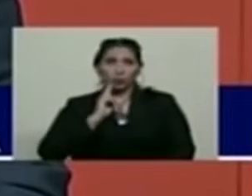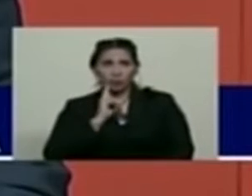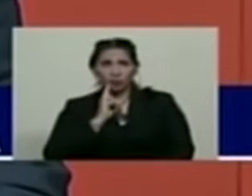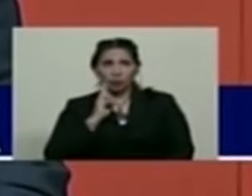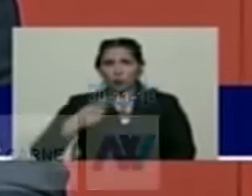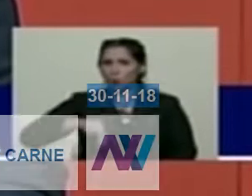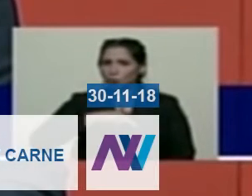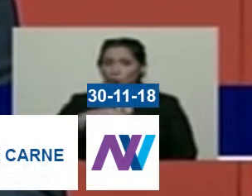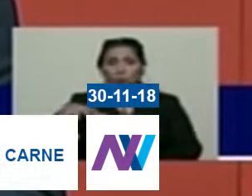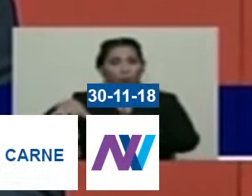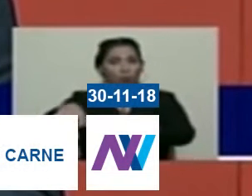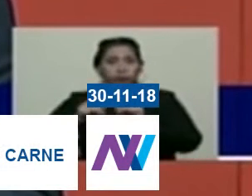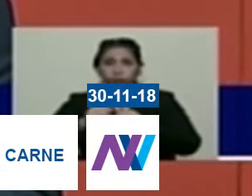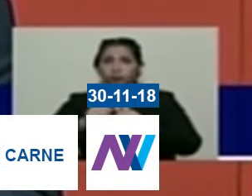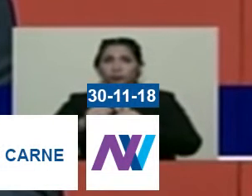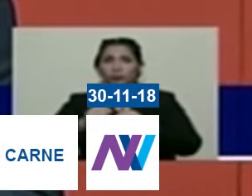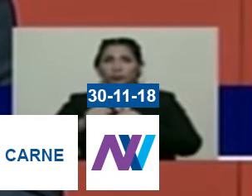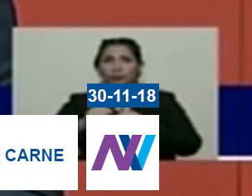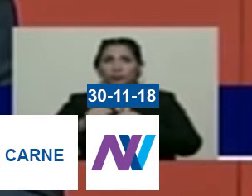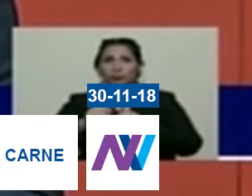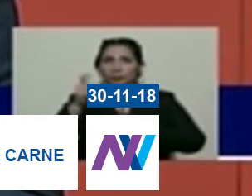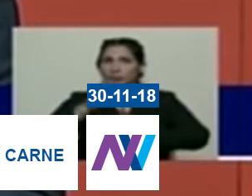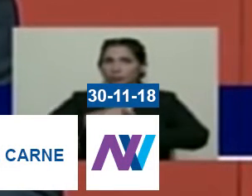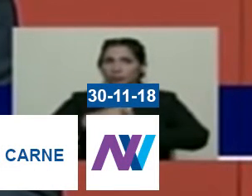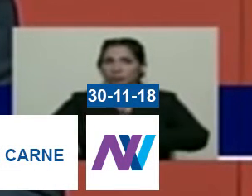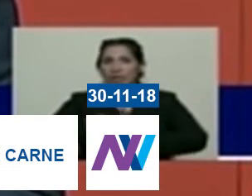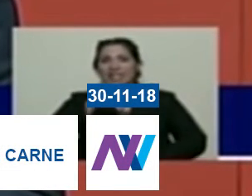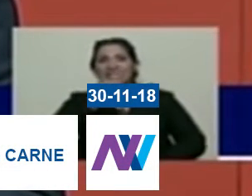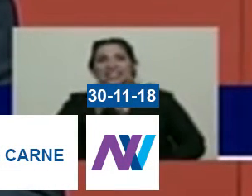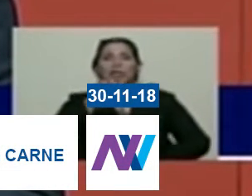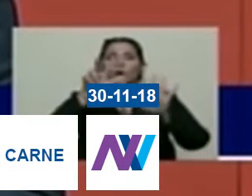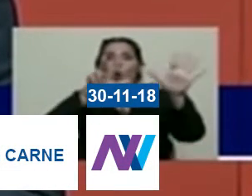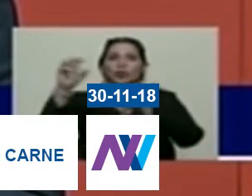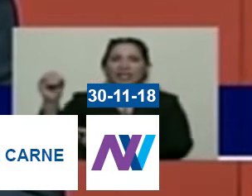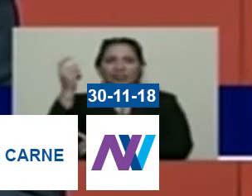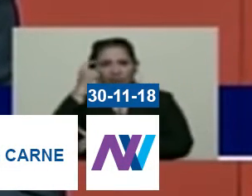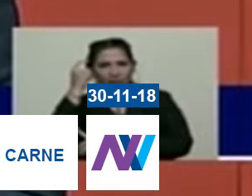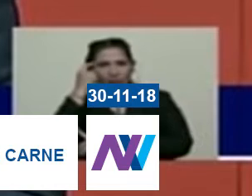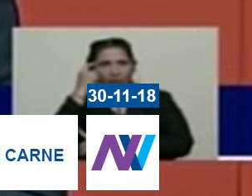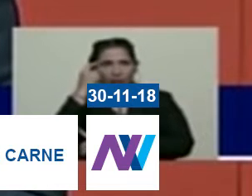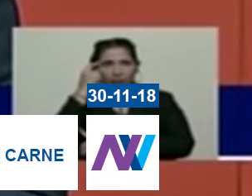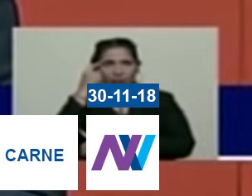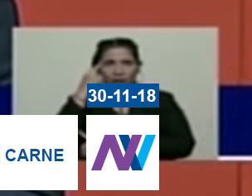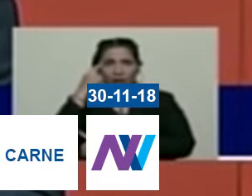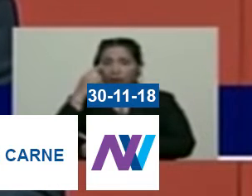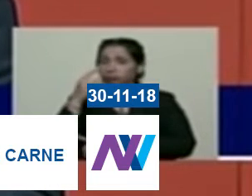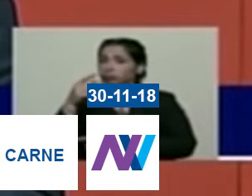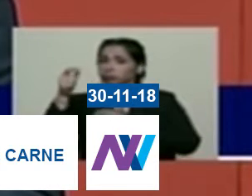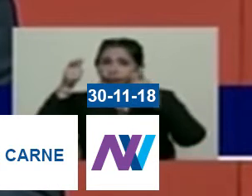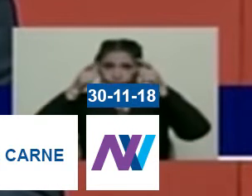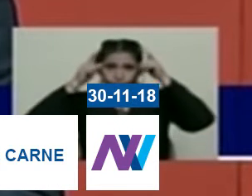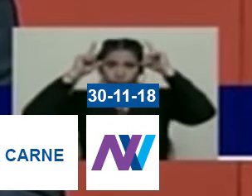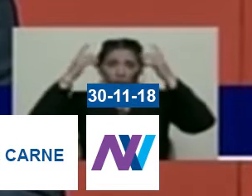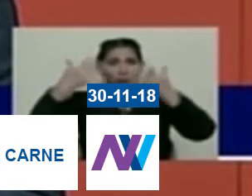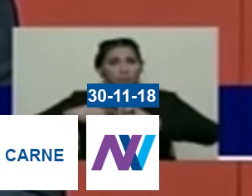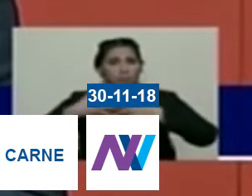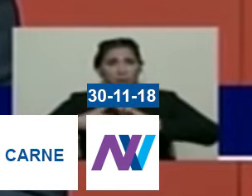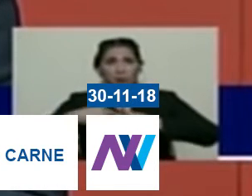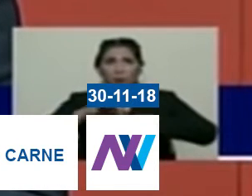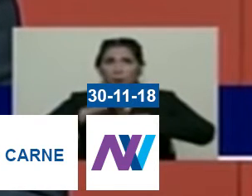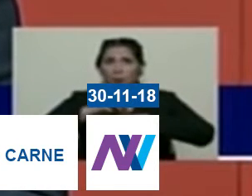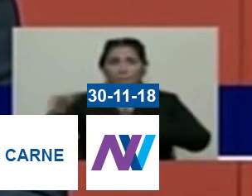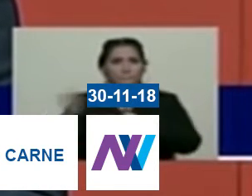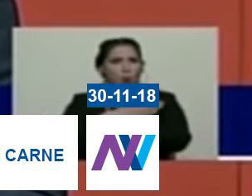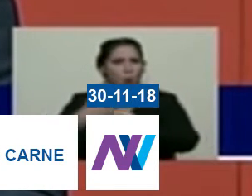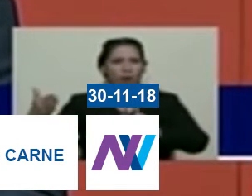hemos ocupado el vicepresidente del área económica de venezuela tareck el aissami anunció el viernes la ocupación de 21 mataderos en todo el